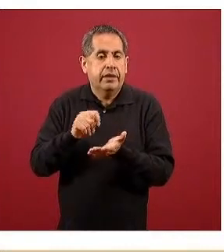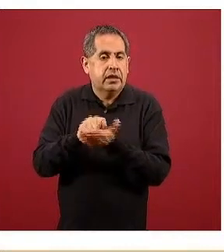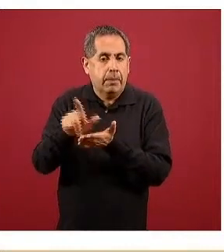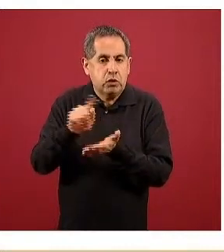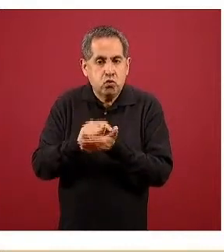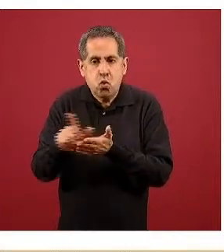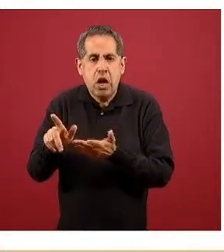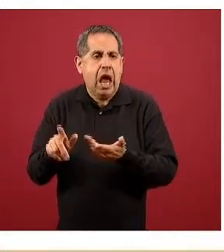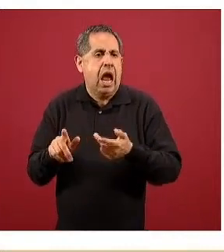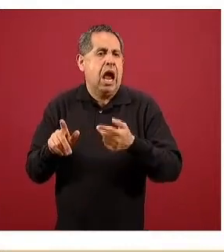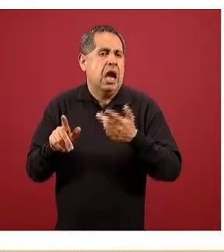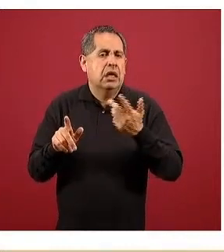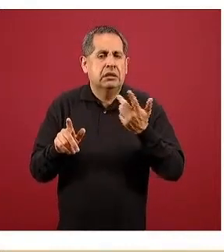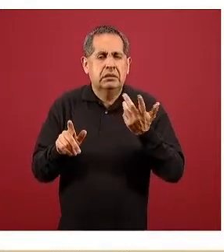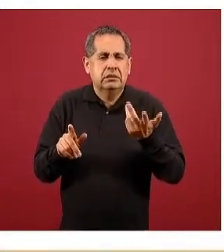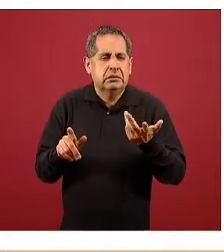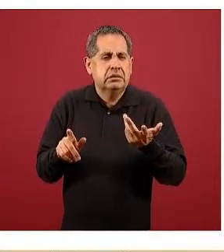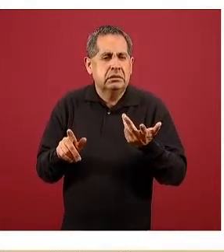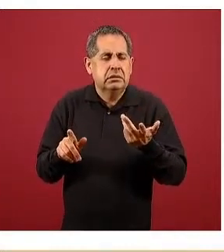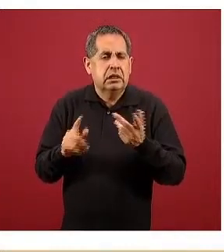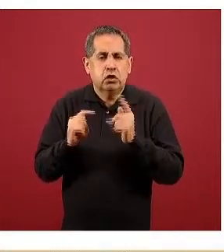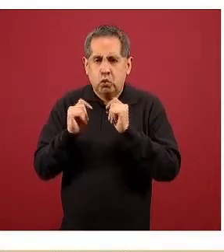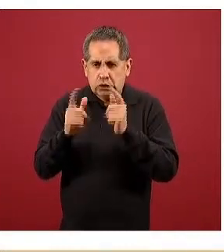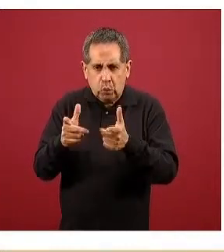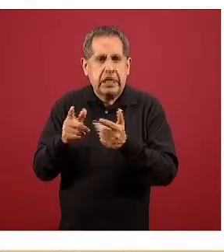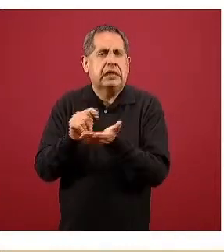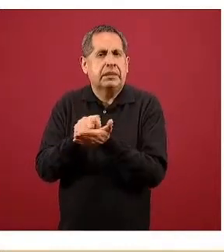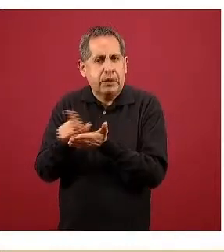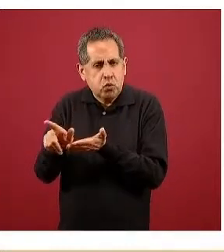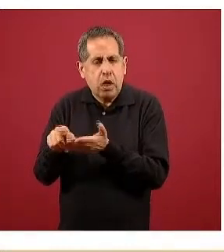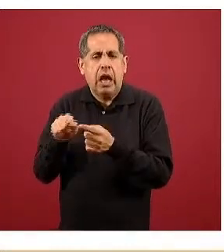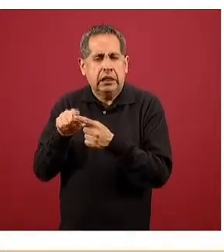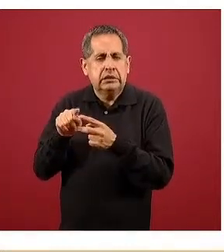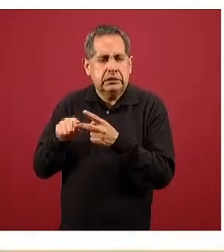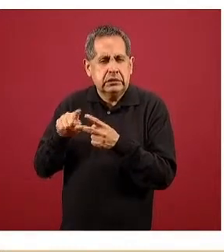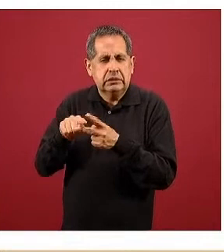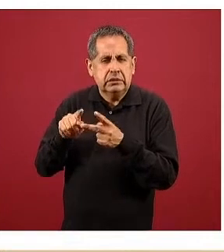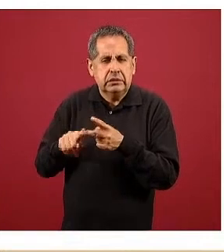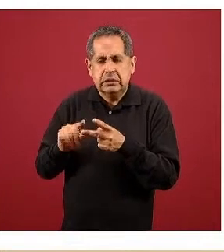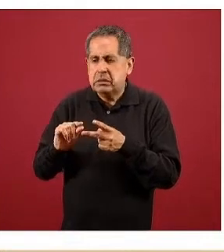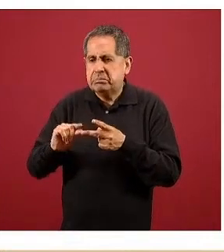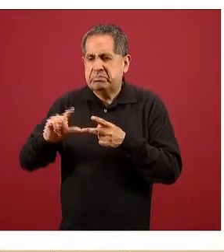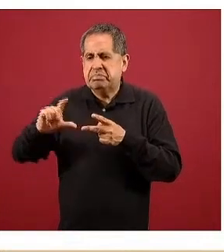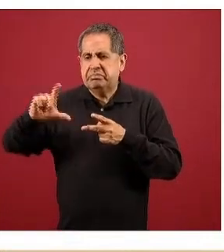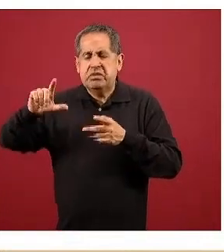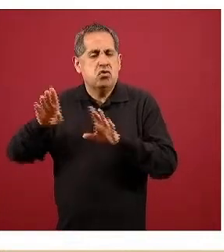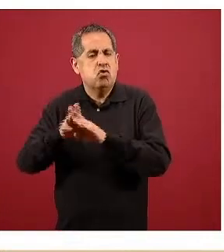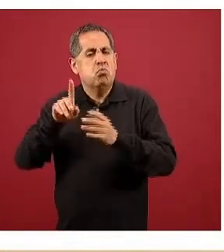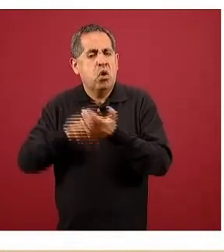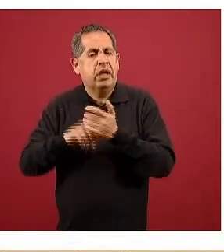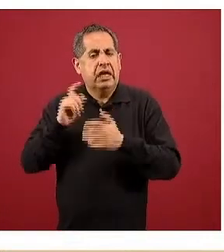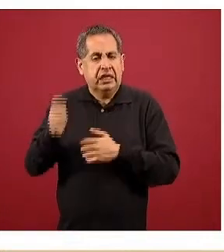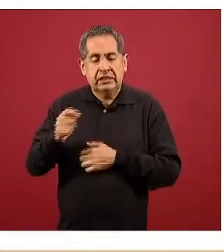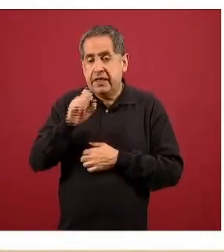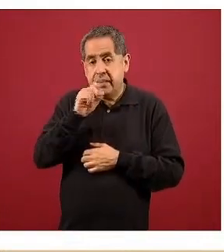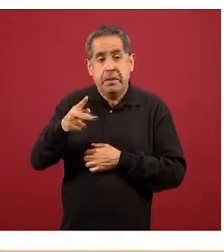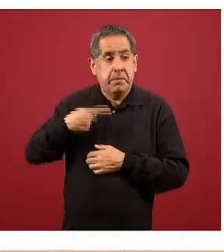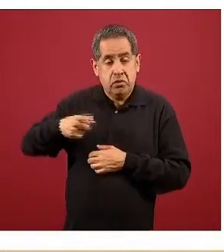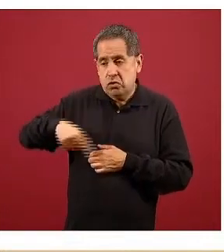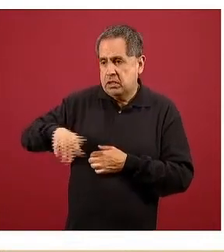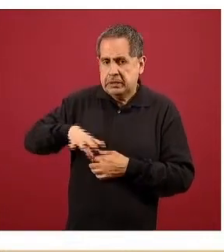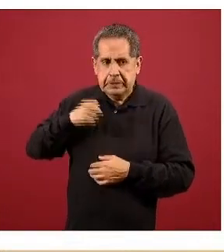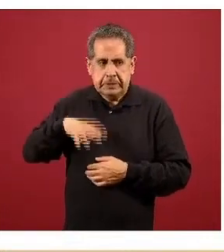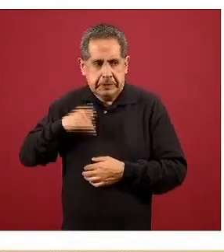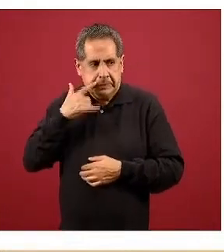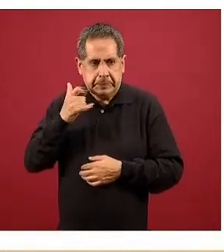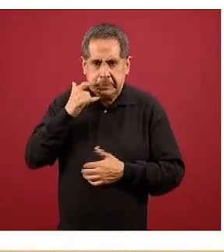tuvieron un incremento importante en poco tiempo y con la intervención también de la sociedad